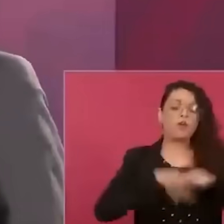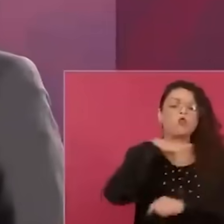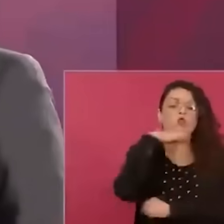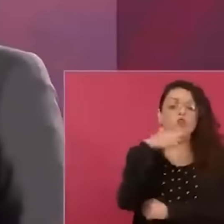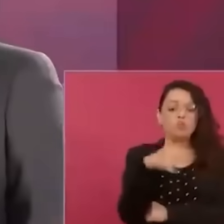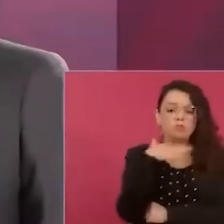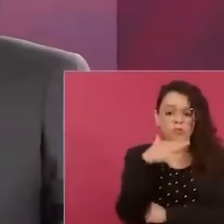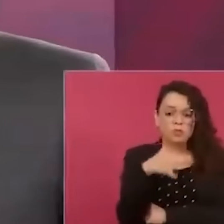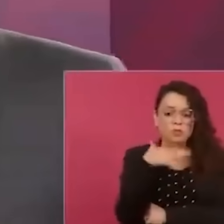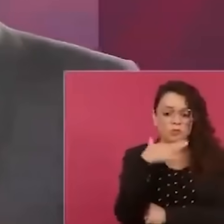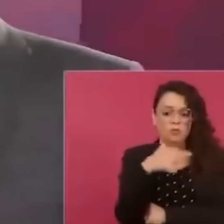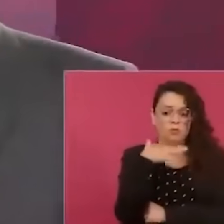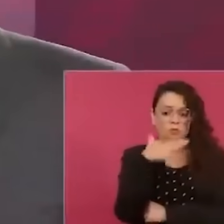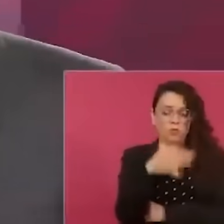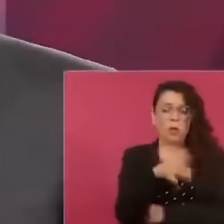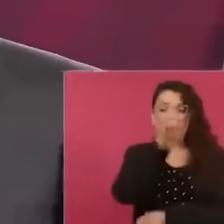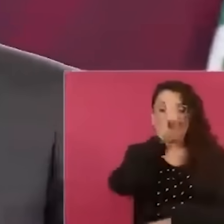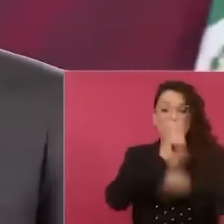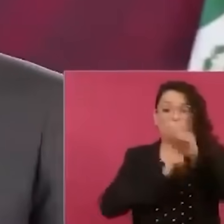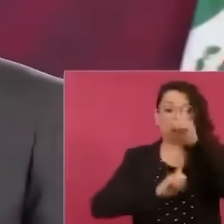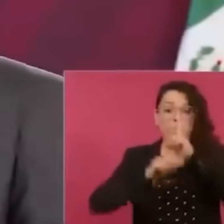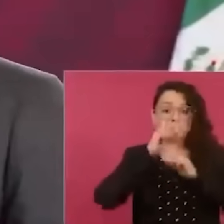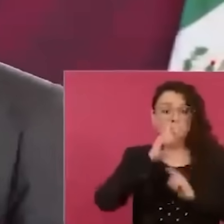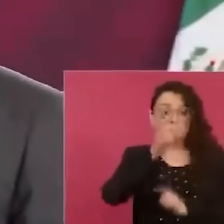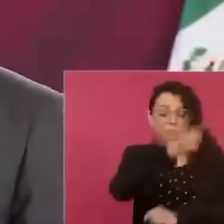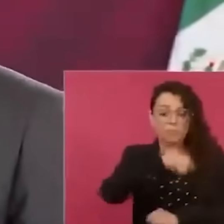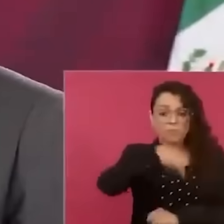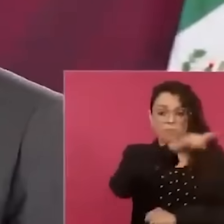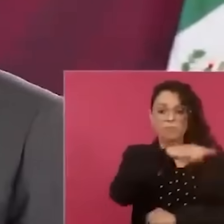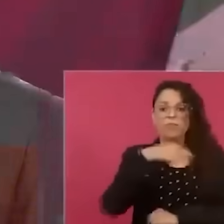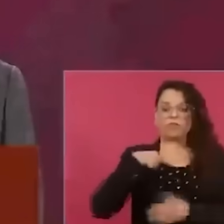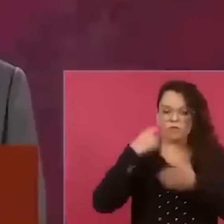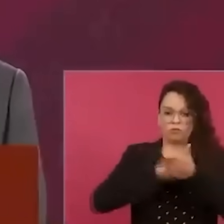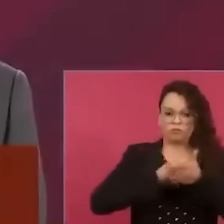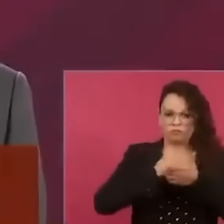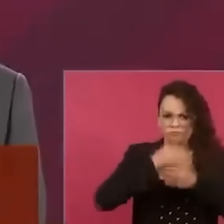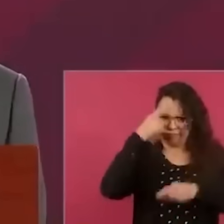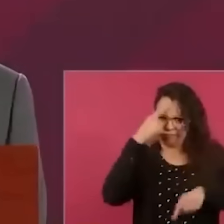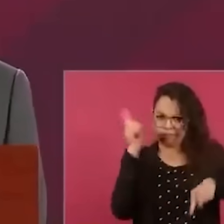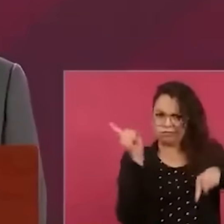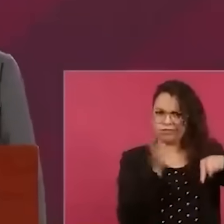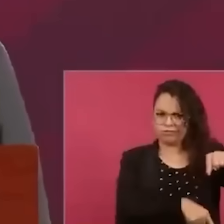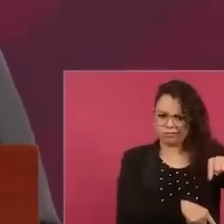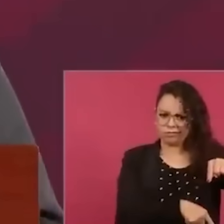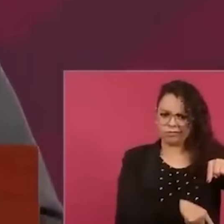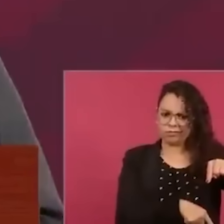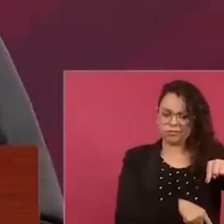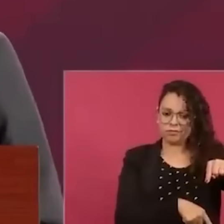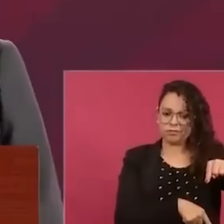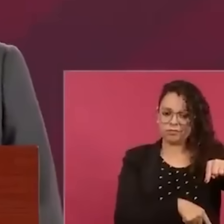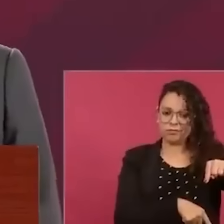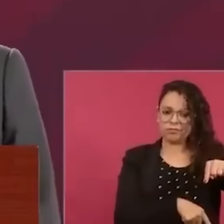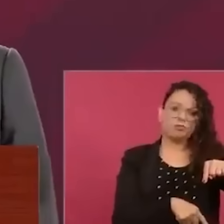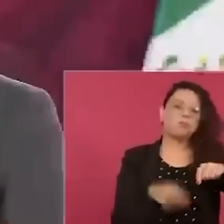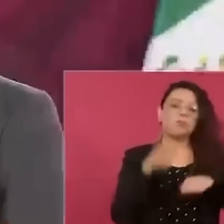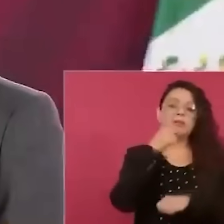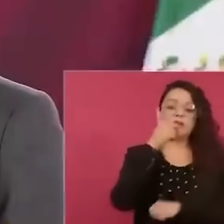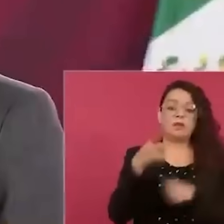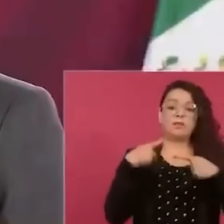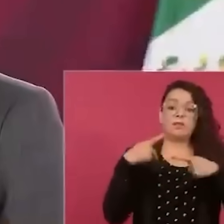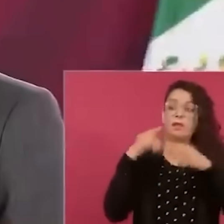luché en contra de las mentiras de que si le iba bien a los de arriba, le iba a ir también bien a los de